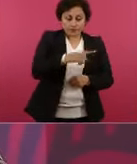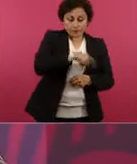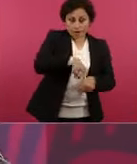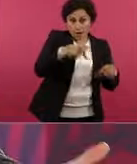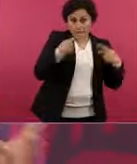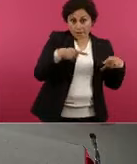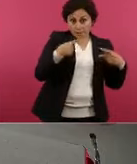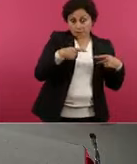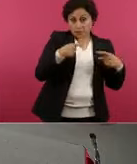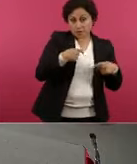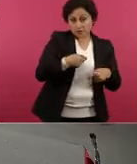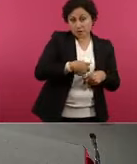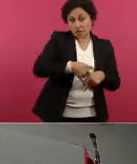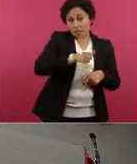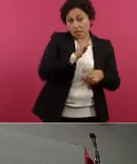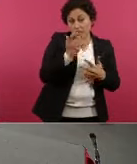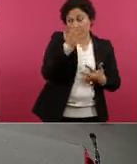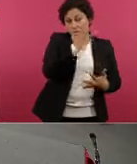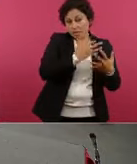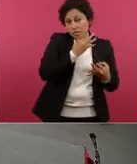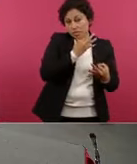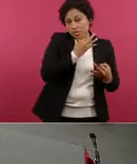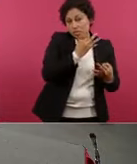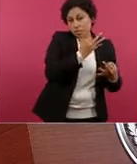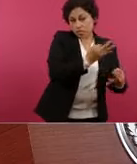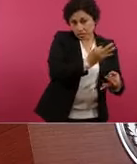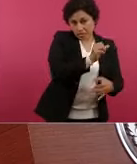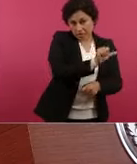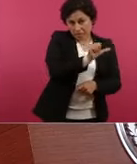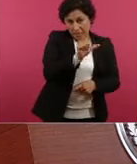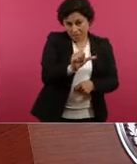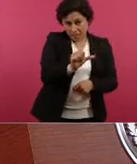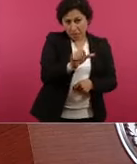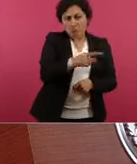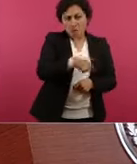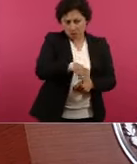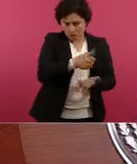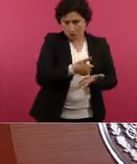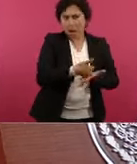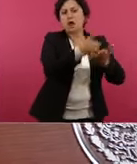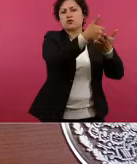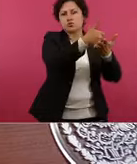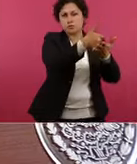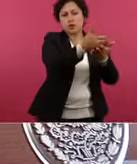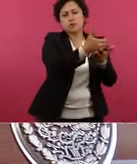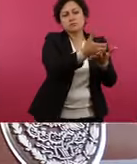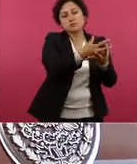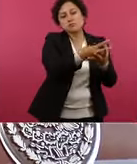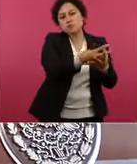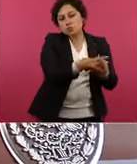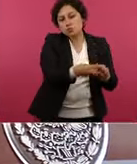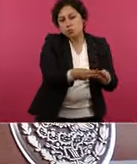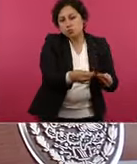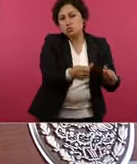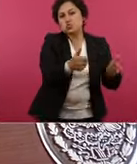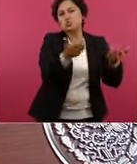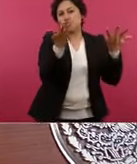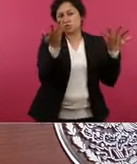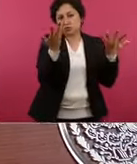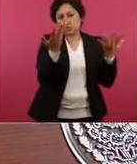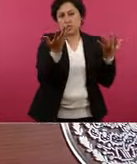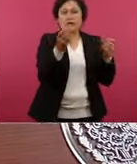se les ayuda y hay asociaciones para eso. La